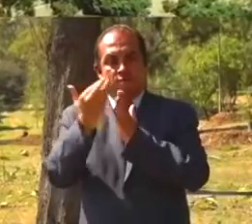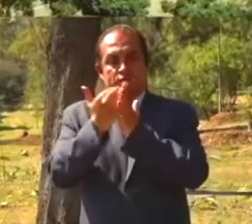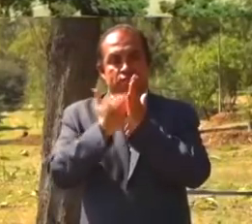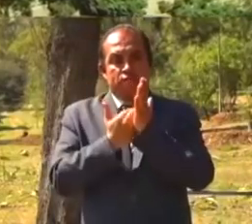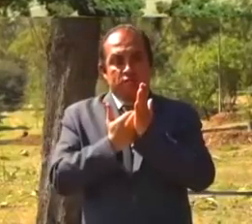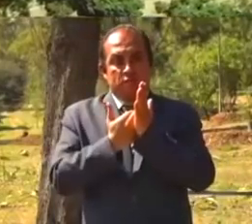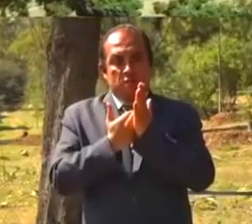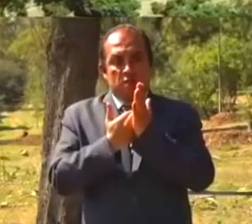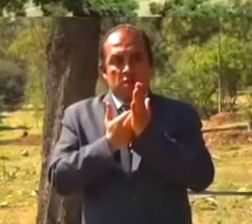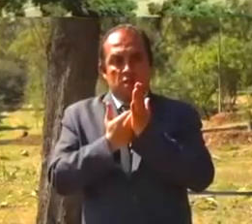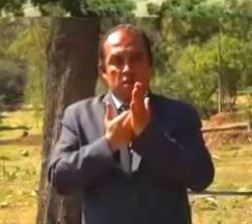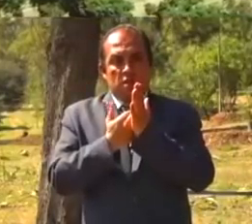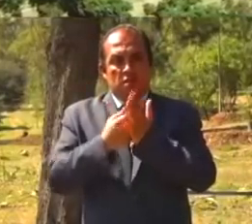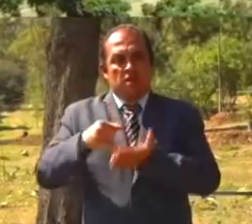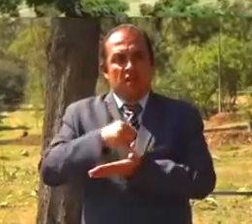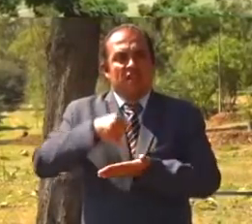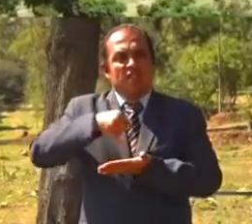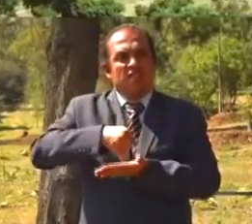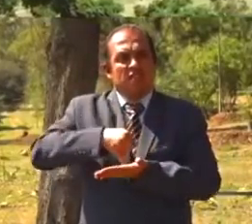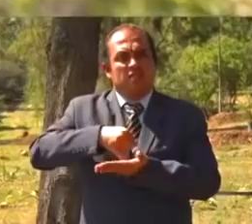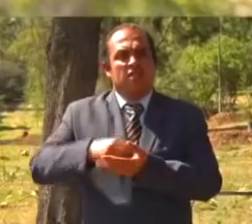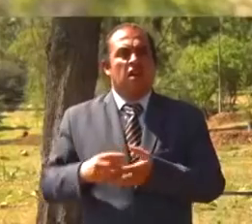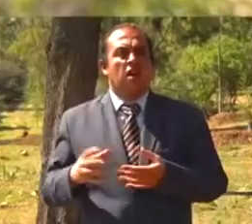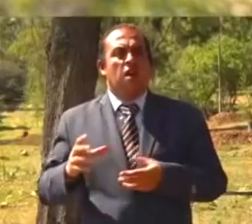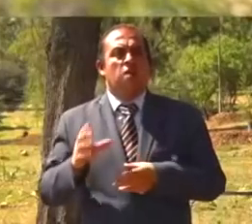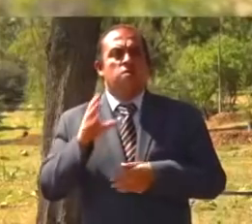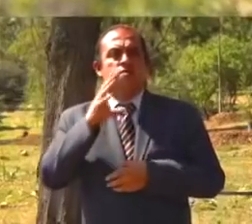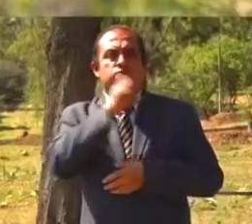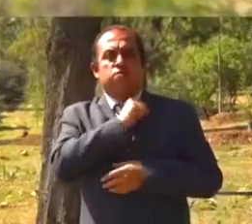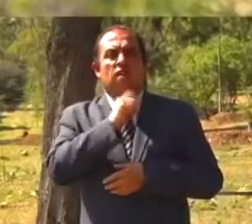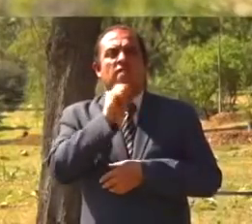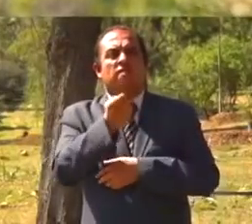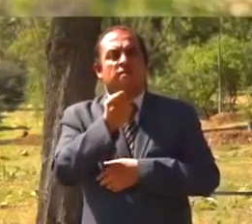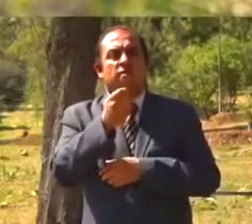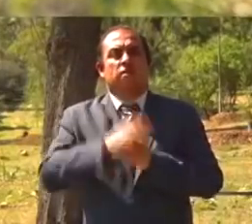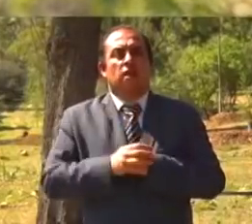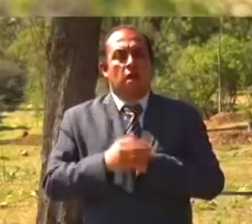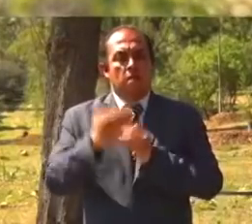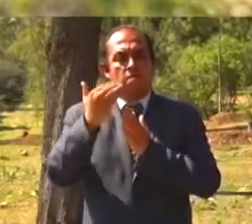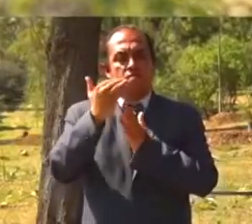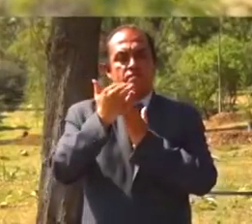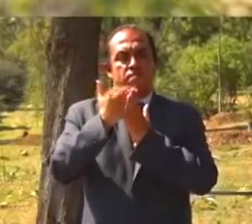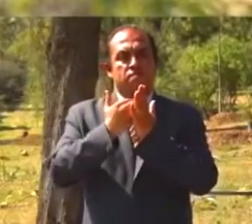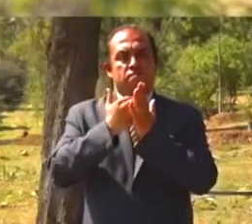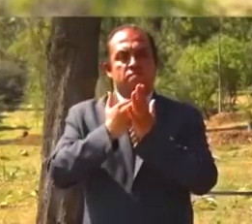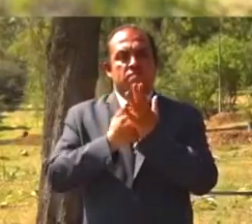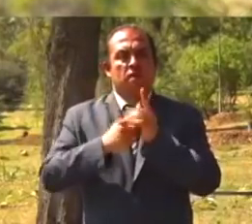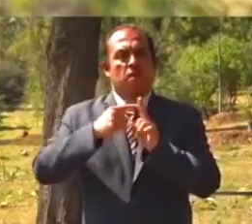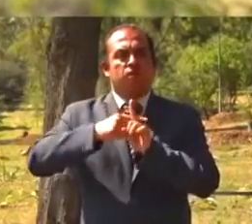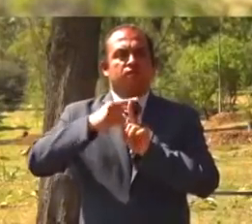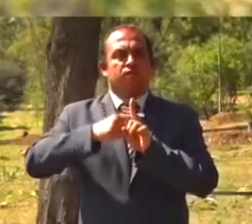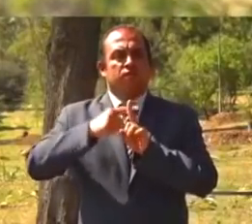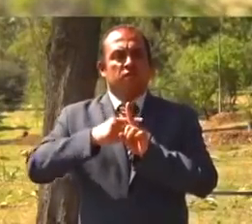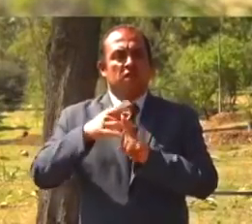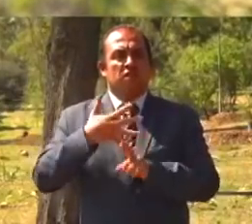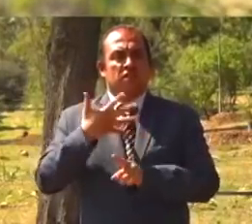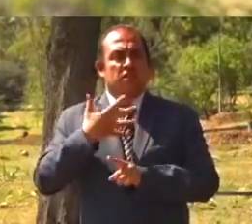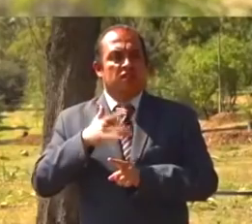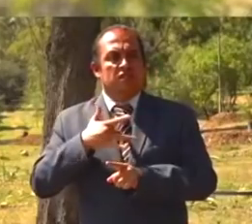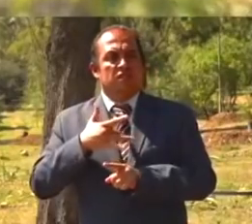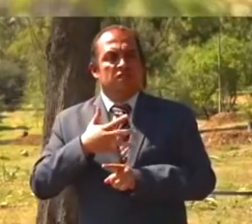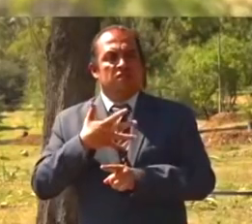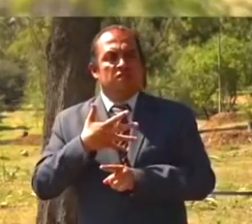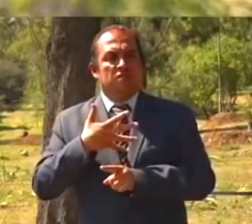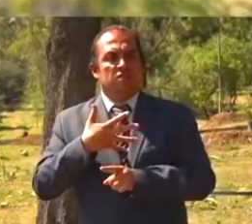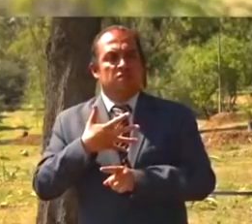el efecto de isla de calor, que significa reducir la temperatura que genera mucho de la mancha de cemento que genera